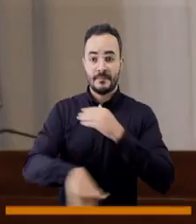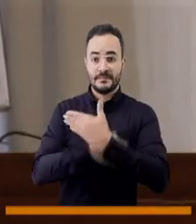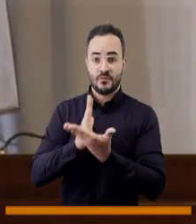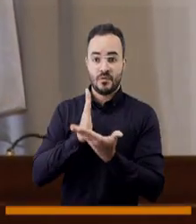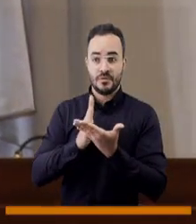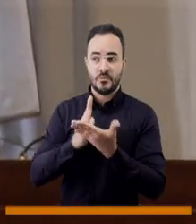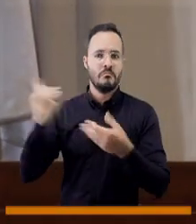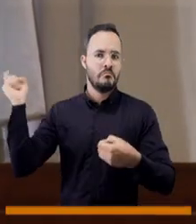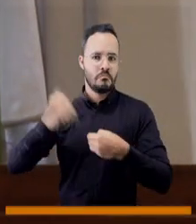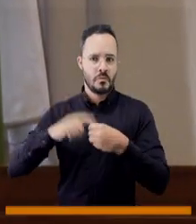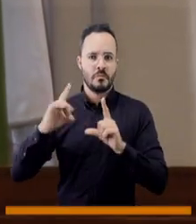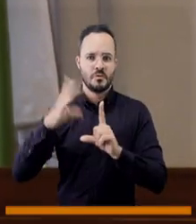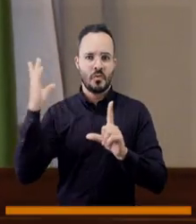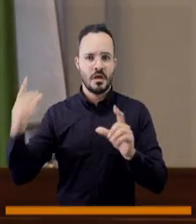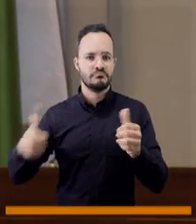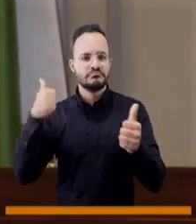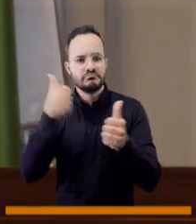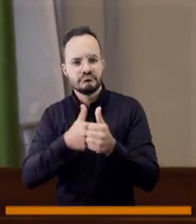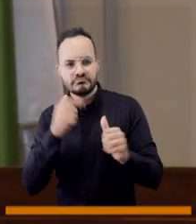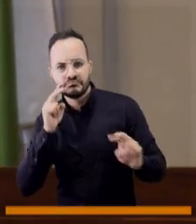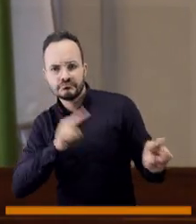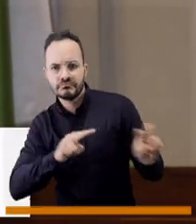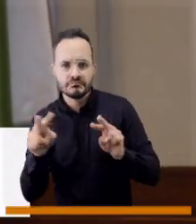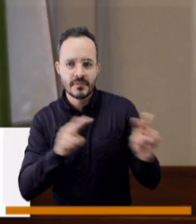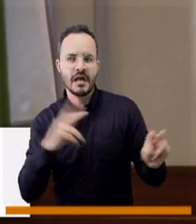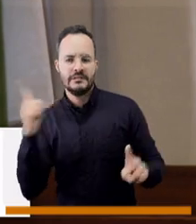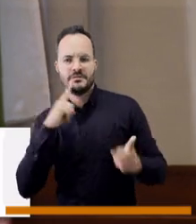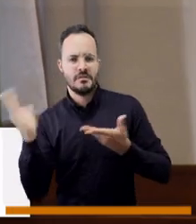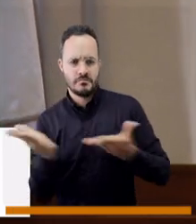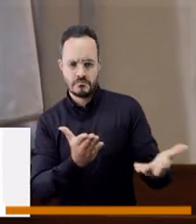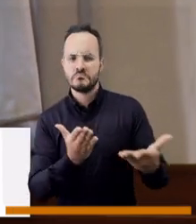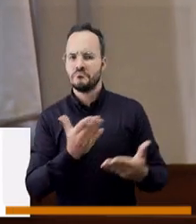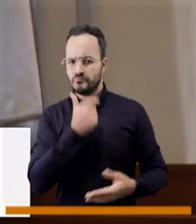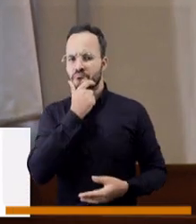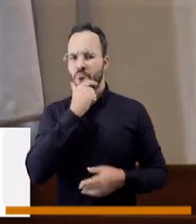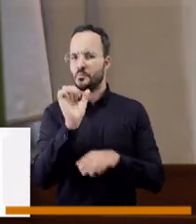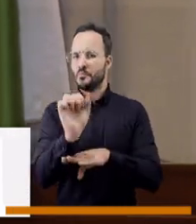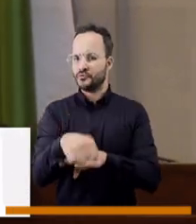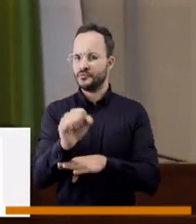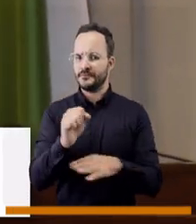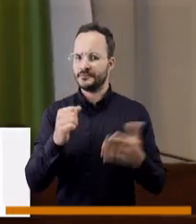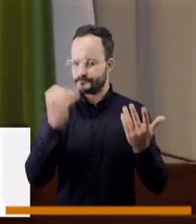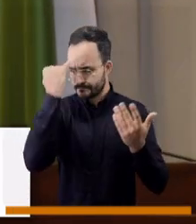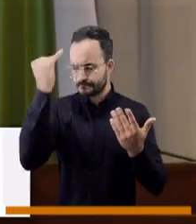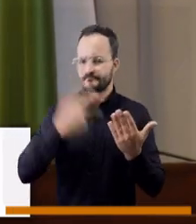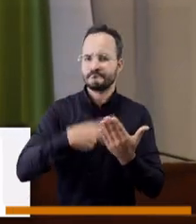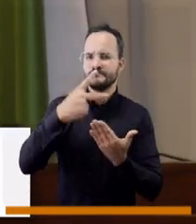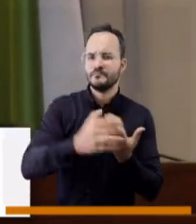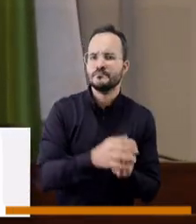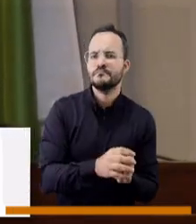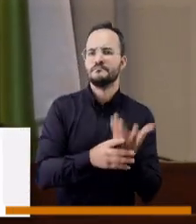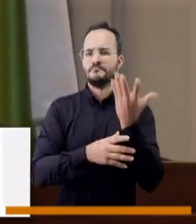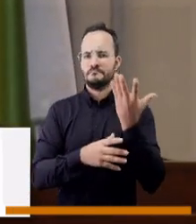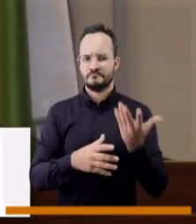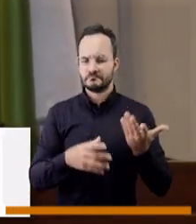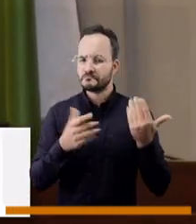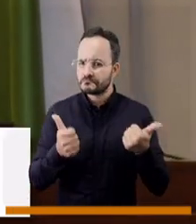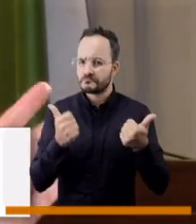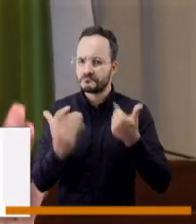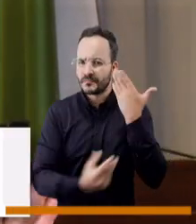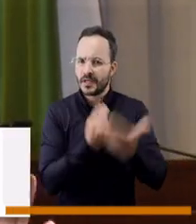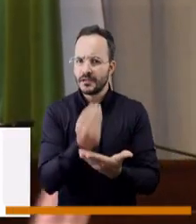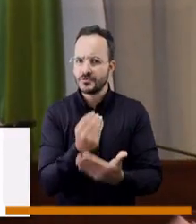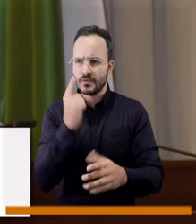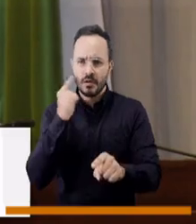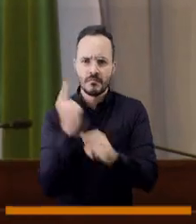de Educación, que lo invitamos y se conectó virtualmente, dio la posibilidad de que se presente un proyecto para generar